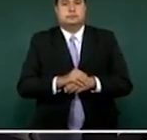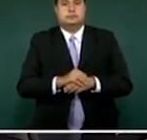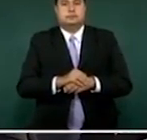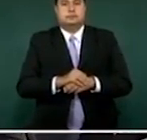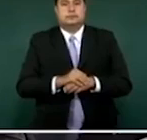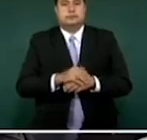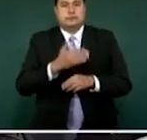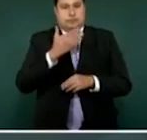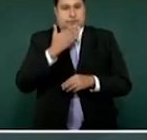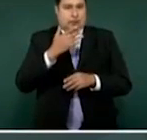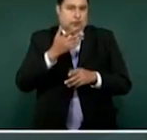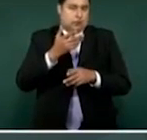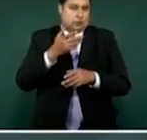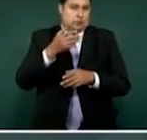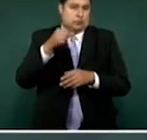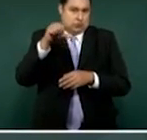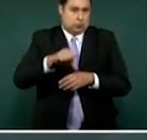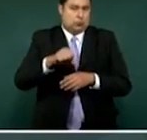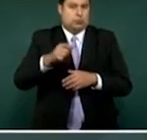a procurar